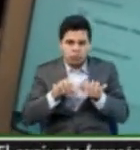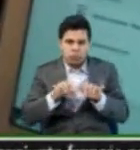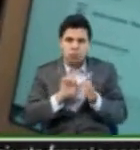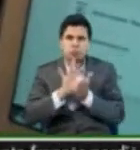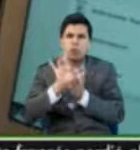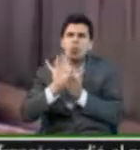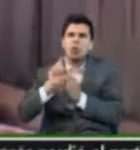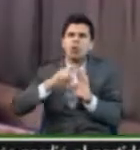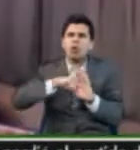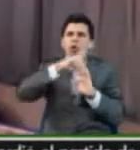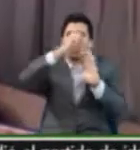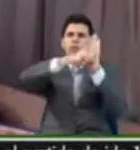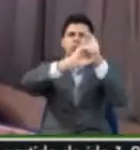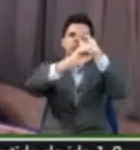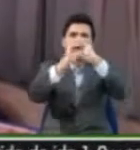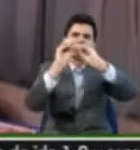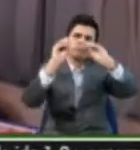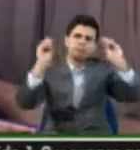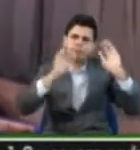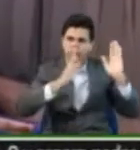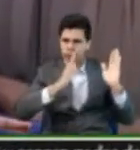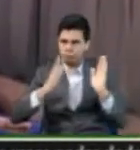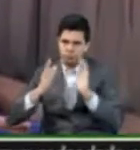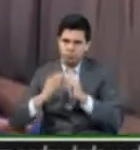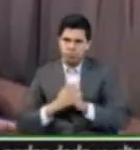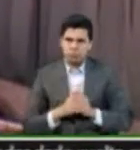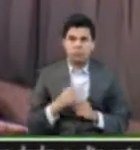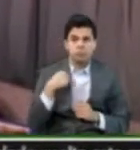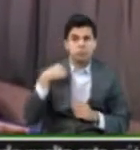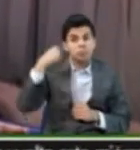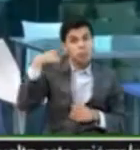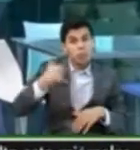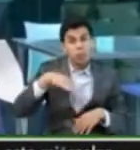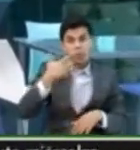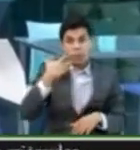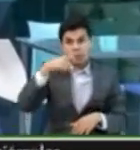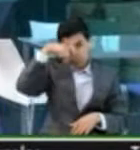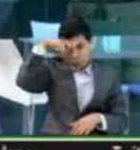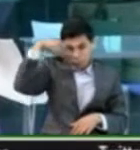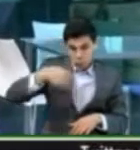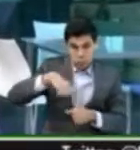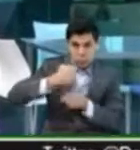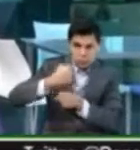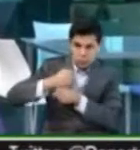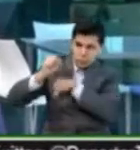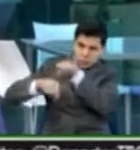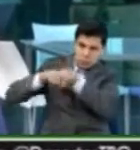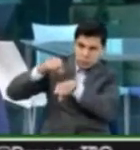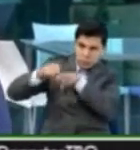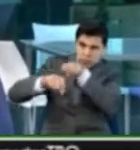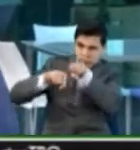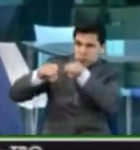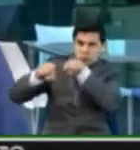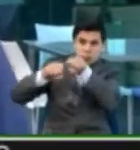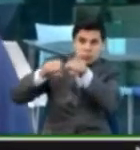esté literalmente sobre ruedas. Bueno, creo que es un trabajo tan importante como el trabajo de los corredores. Lo